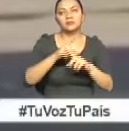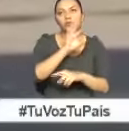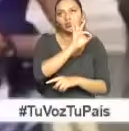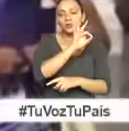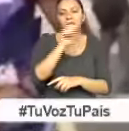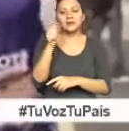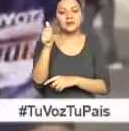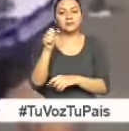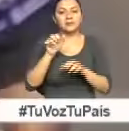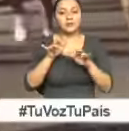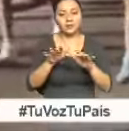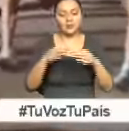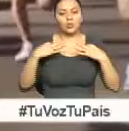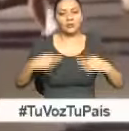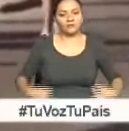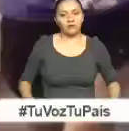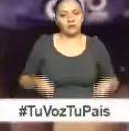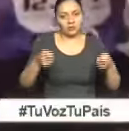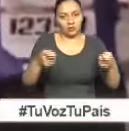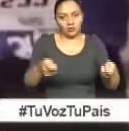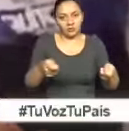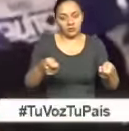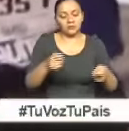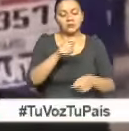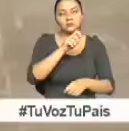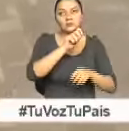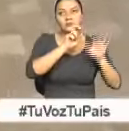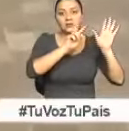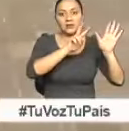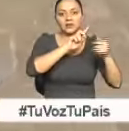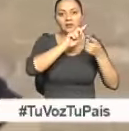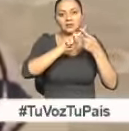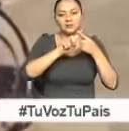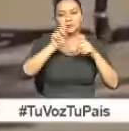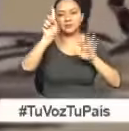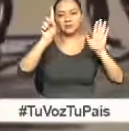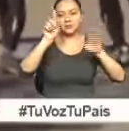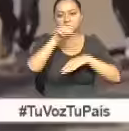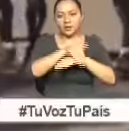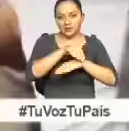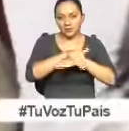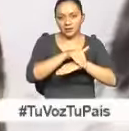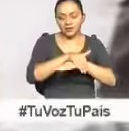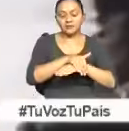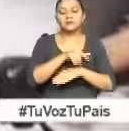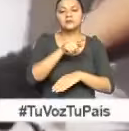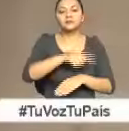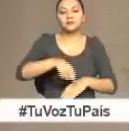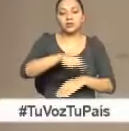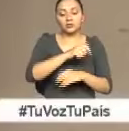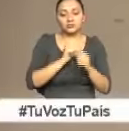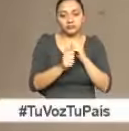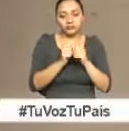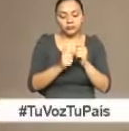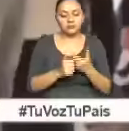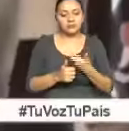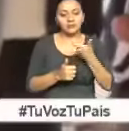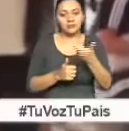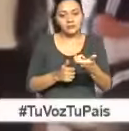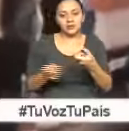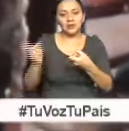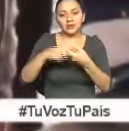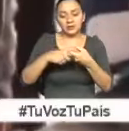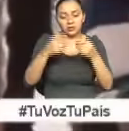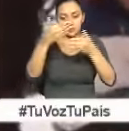septiembre de 8 a 7 de la noche y de 9 a 6 de la tarde respectivamente. Los atletas deberán presentar su registro de